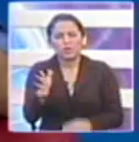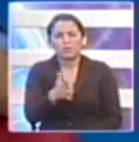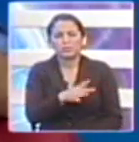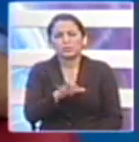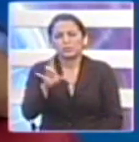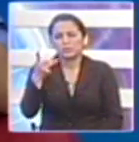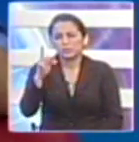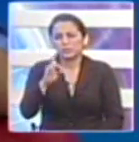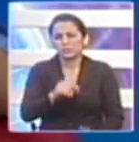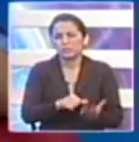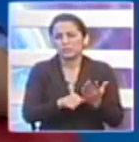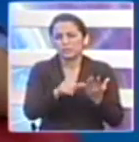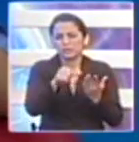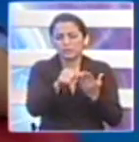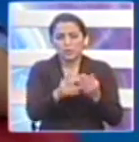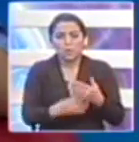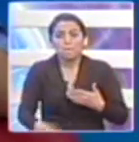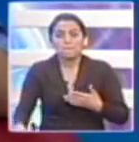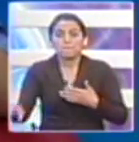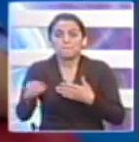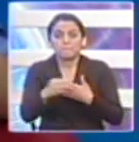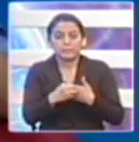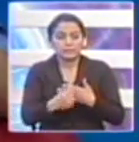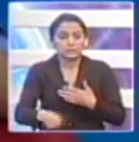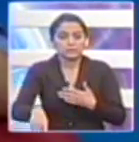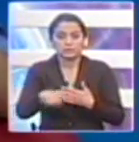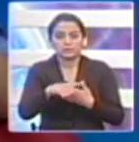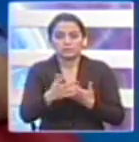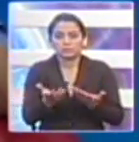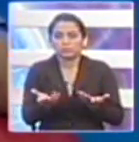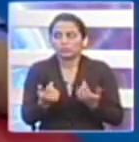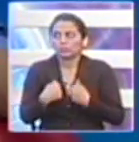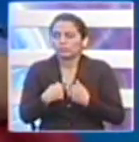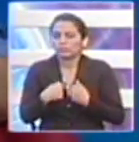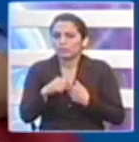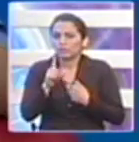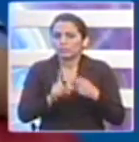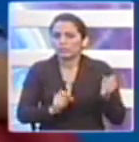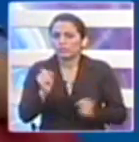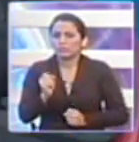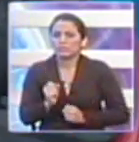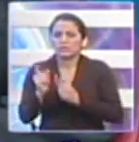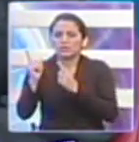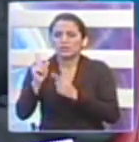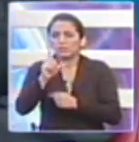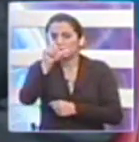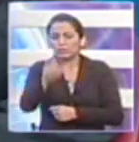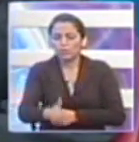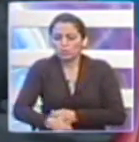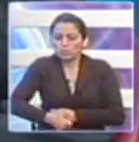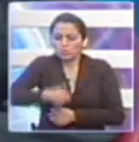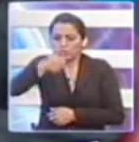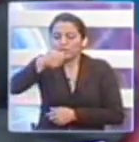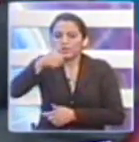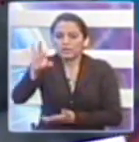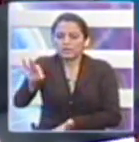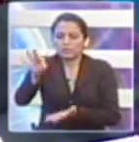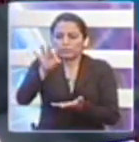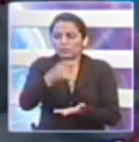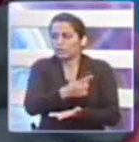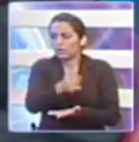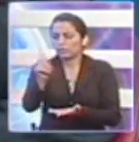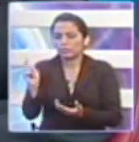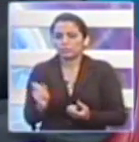últimos 10 años, pero los migrantes no tenemos un ministerio representativo dentro de la estructura del Estado. Plantearon en su momento entonces la creación